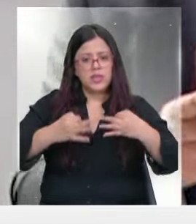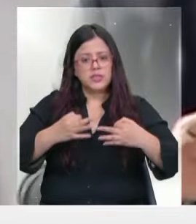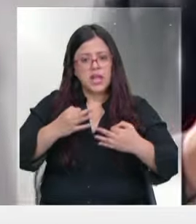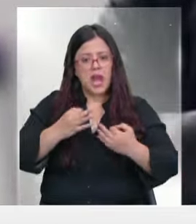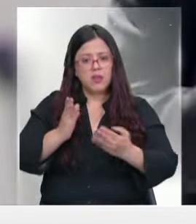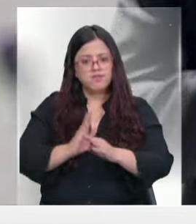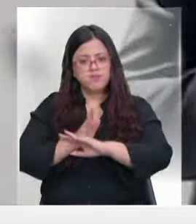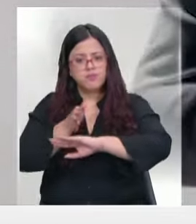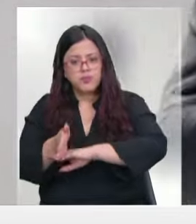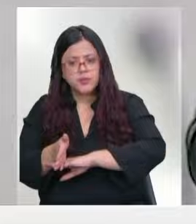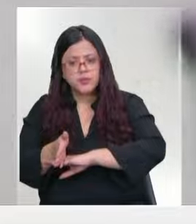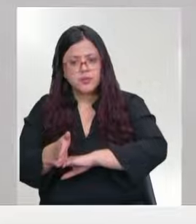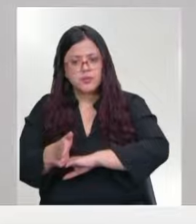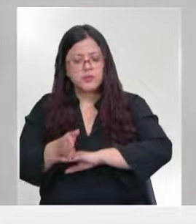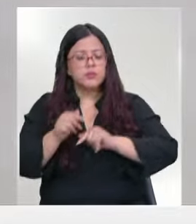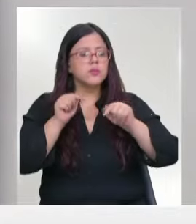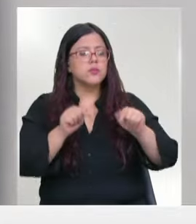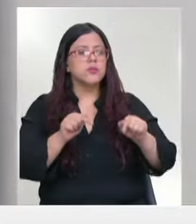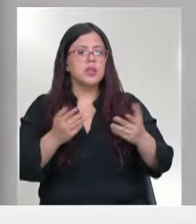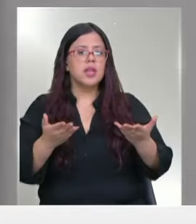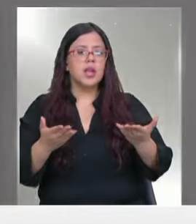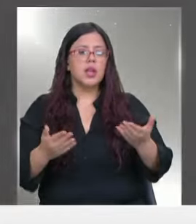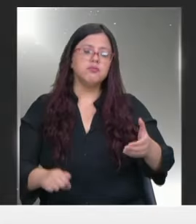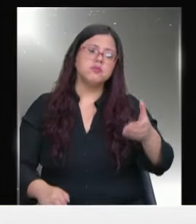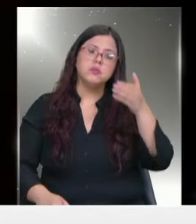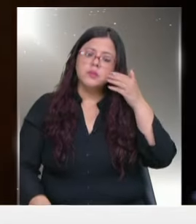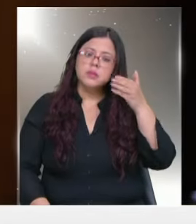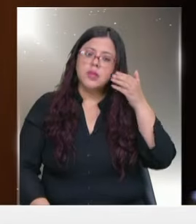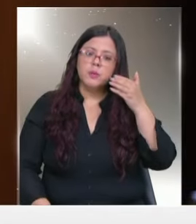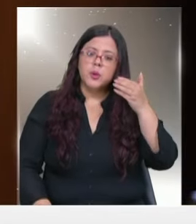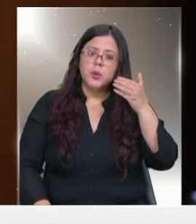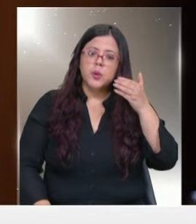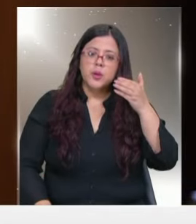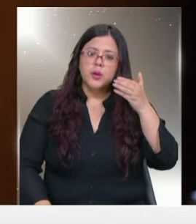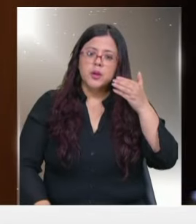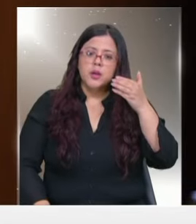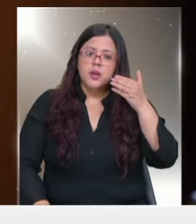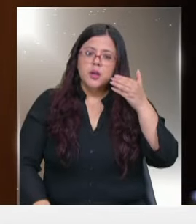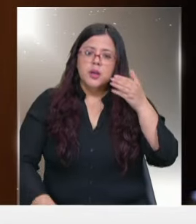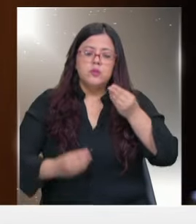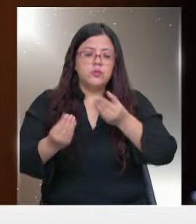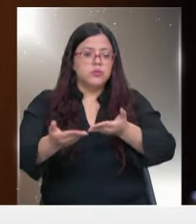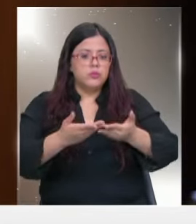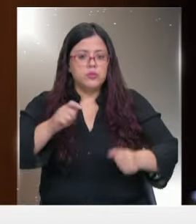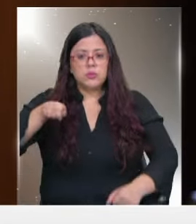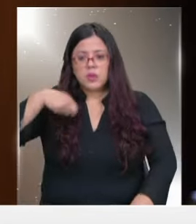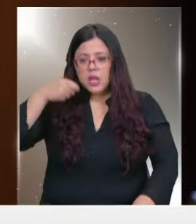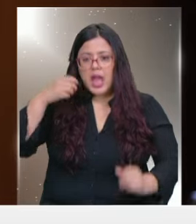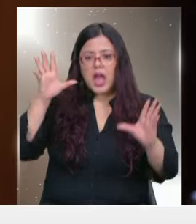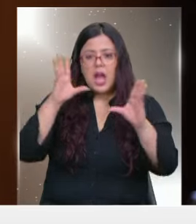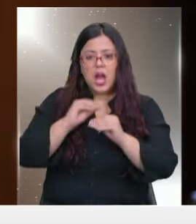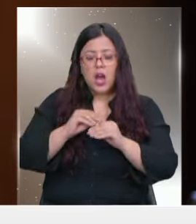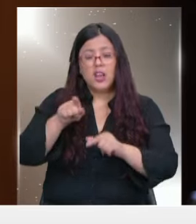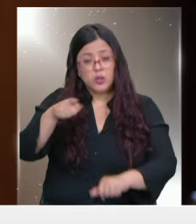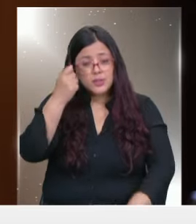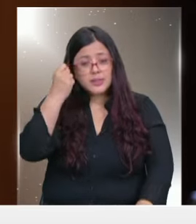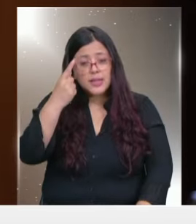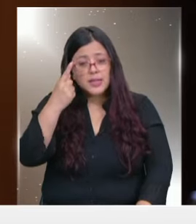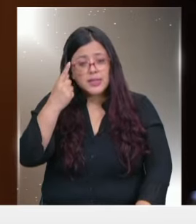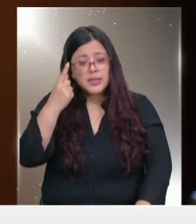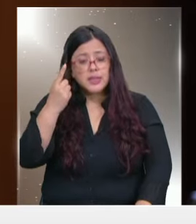llamó por a su teléfono para invitarla a cenar. Usted comprenderá que